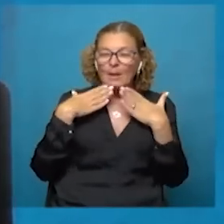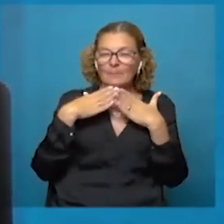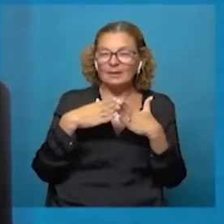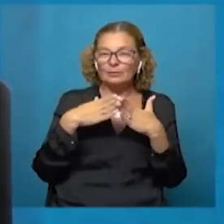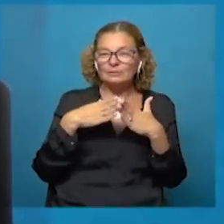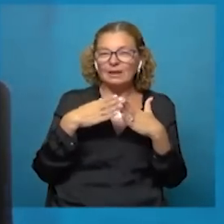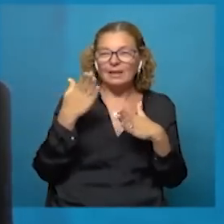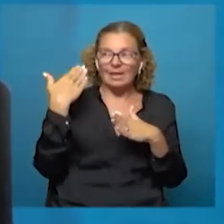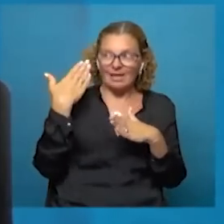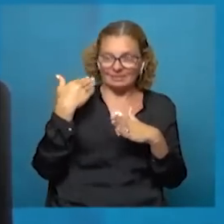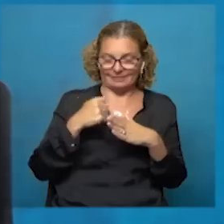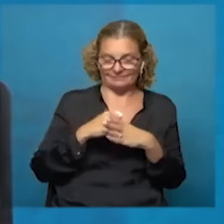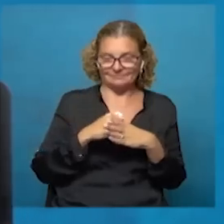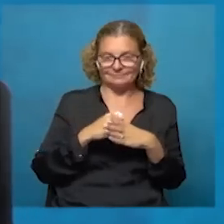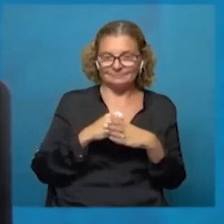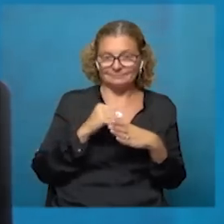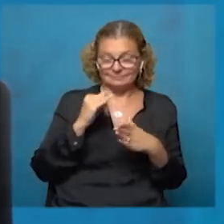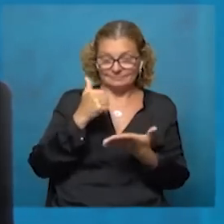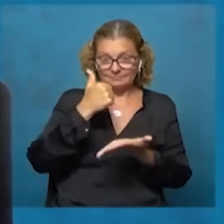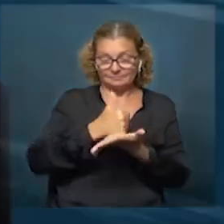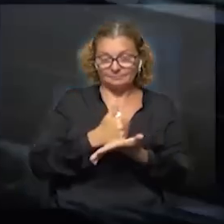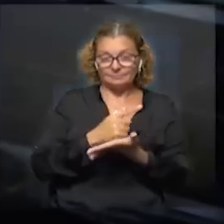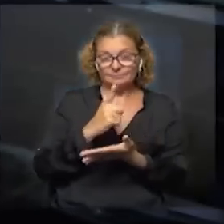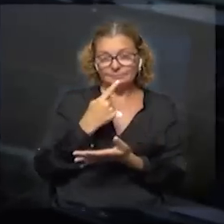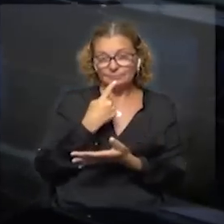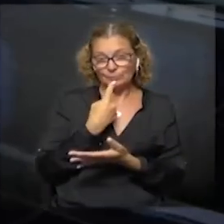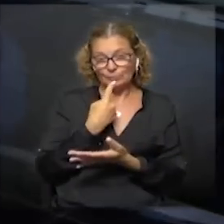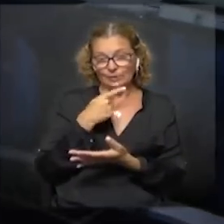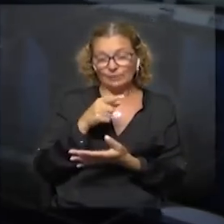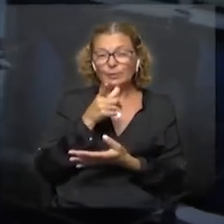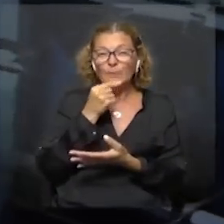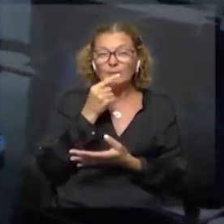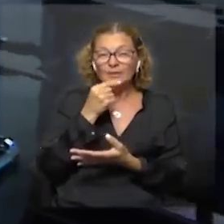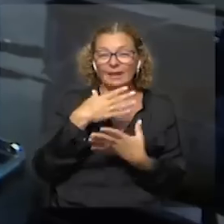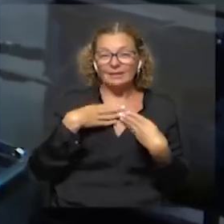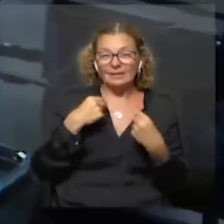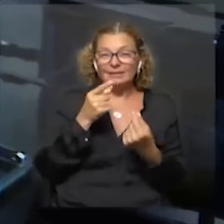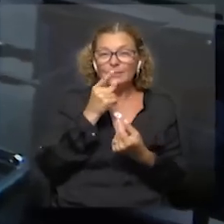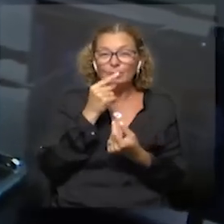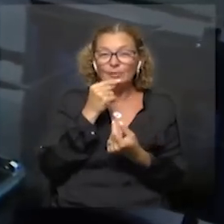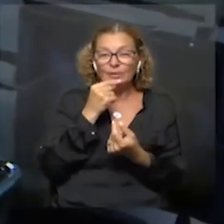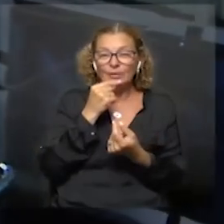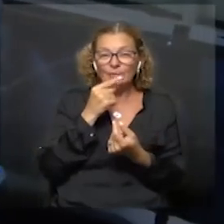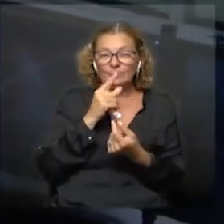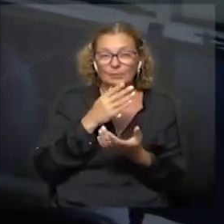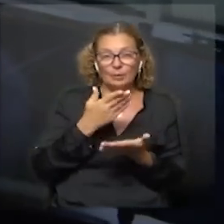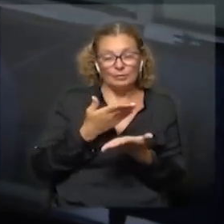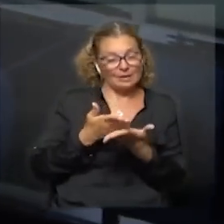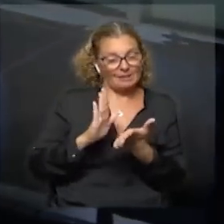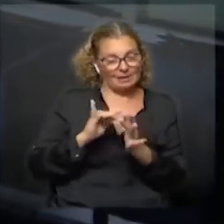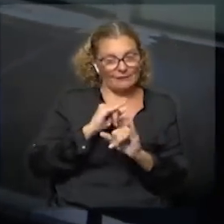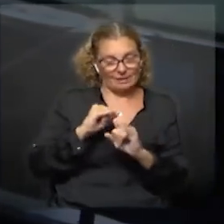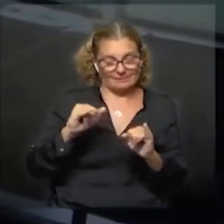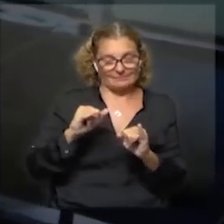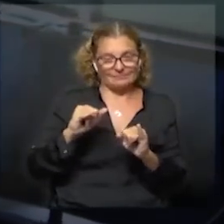ese pasado este que sigue estando presente Me imagino es policía uno se siente policía Aún estando en retiro bueno justamente